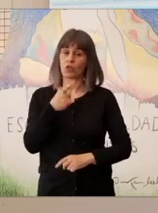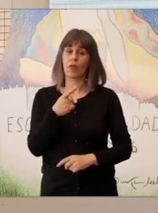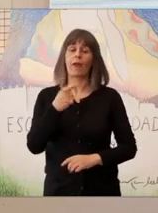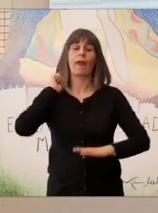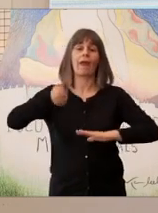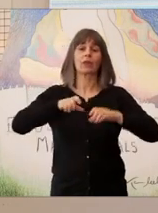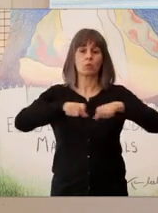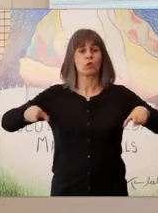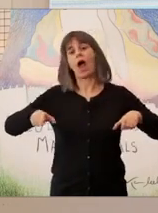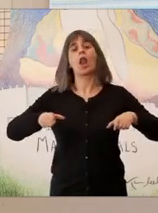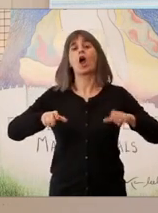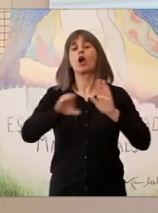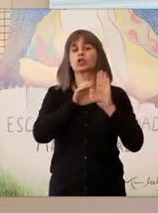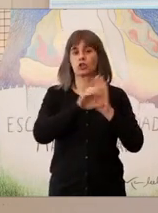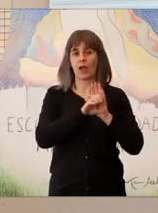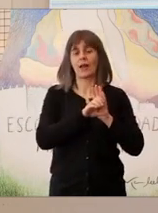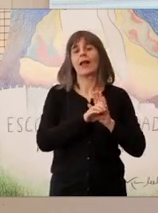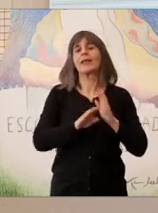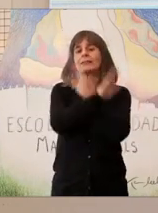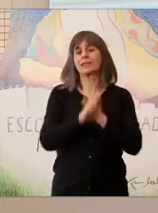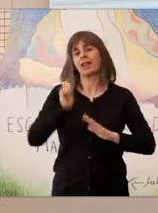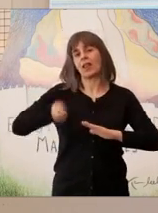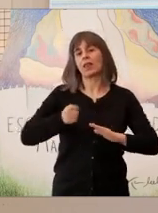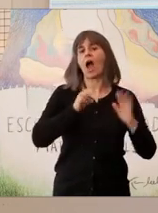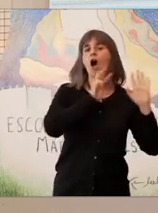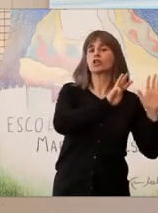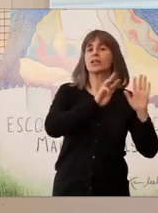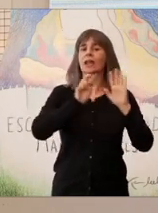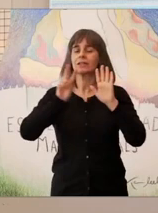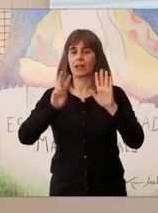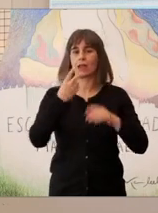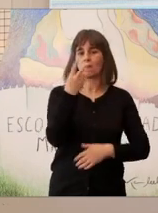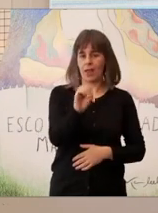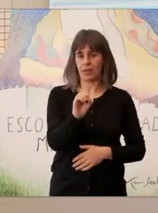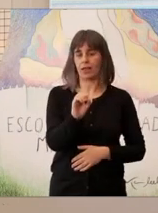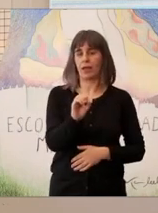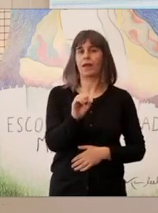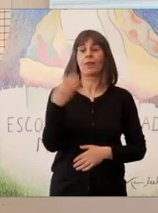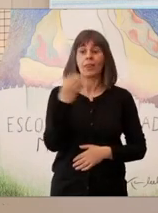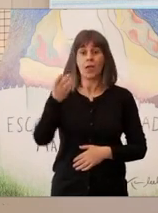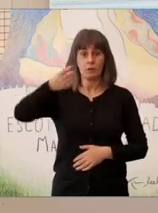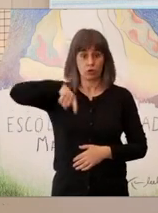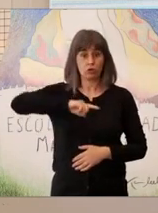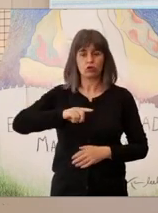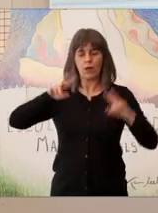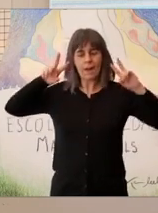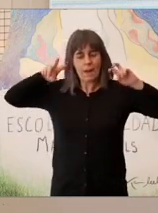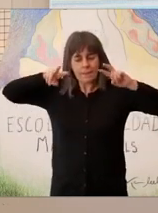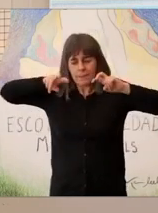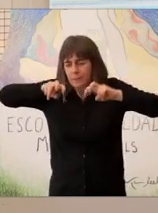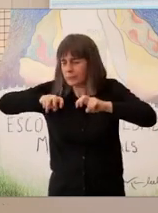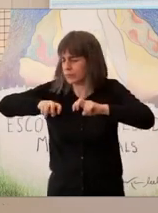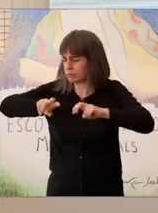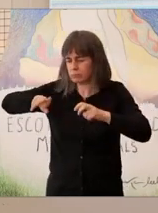en una sentencia, la 87-20. Dice, miren ustedes, lo que tienen que hacer es investigar, agotar la investigación. Y cuando